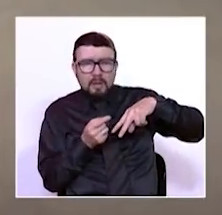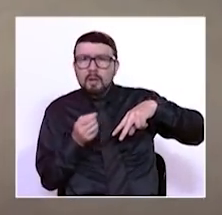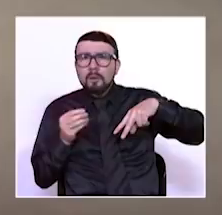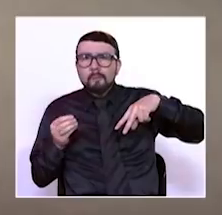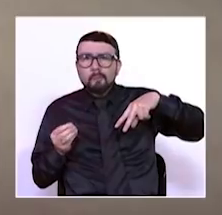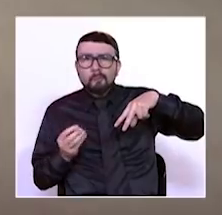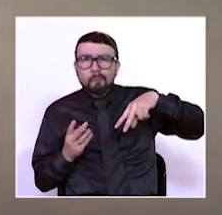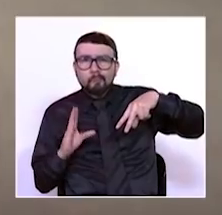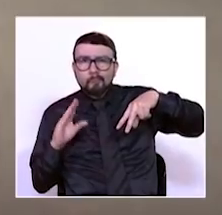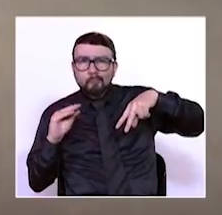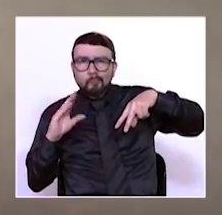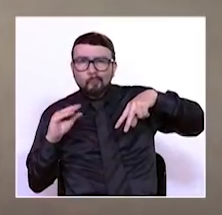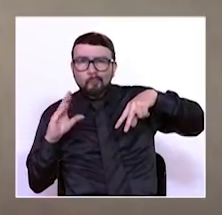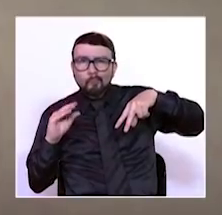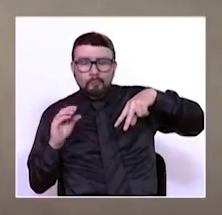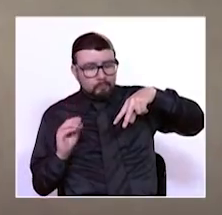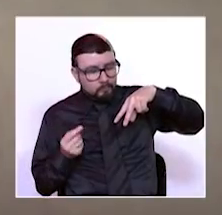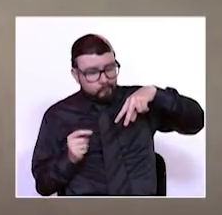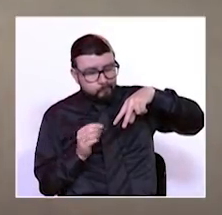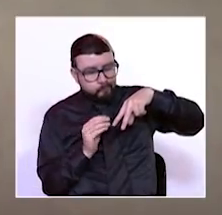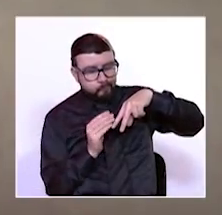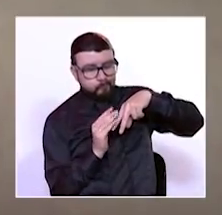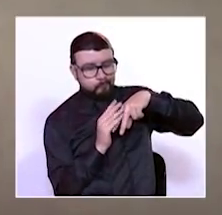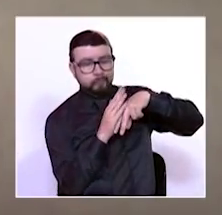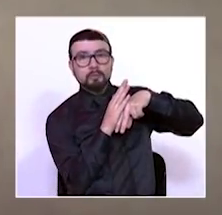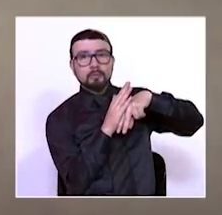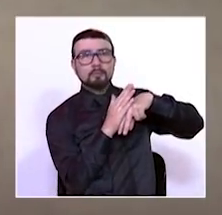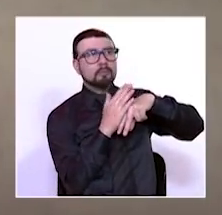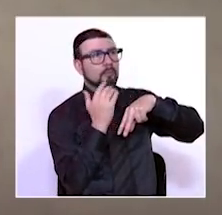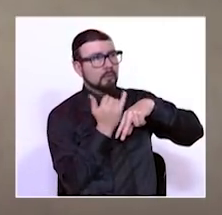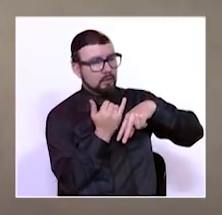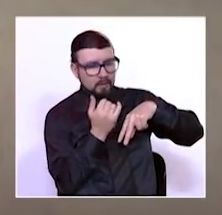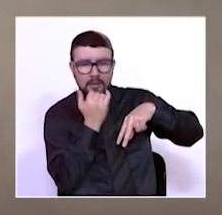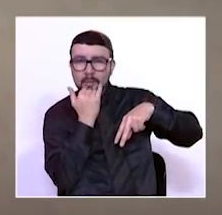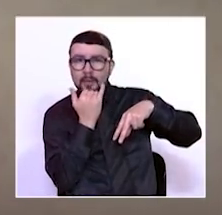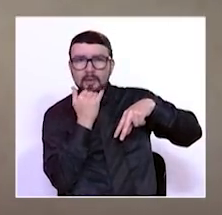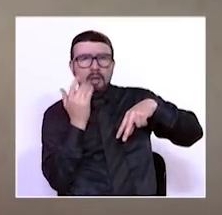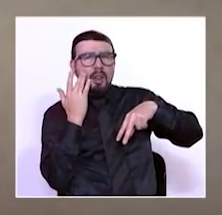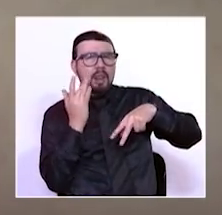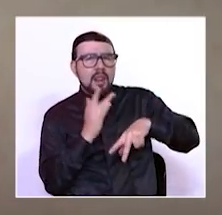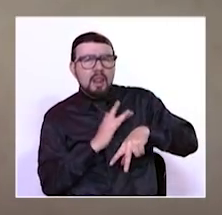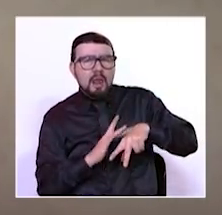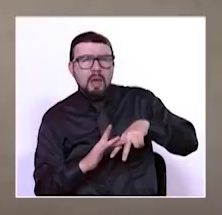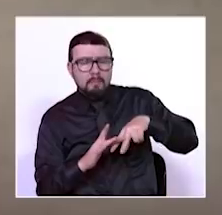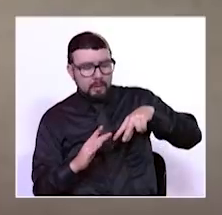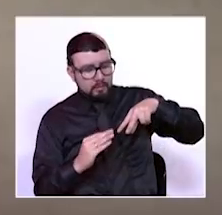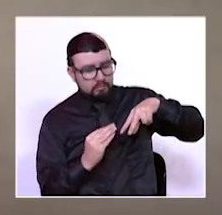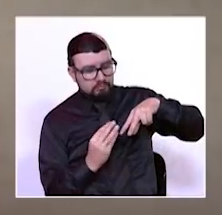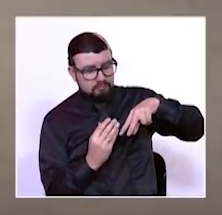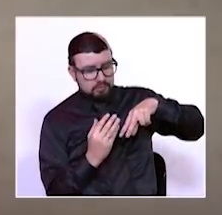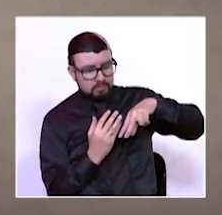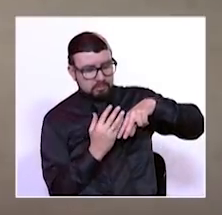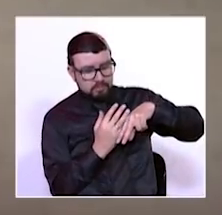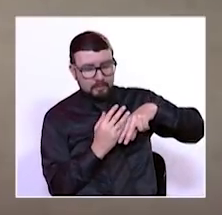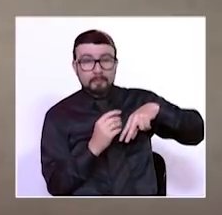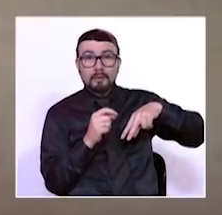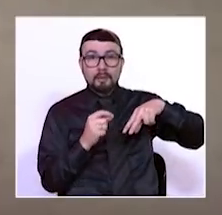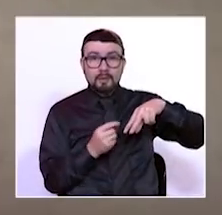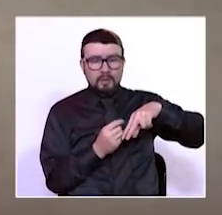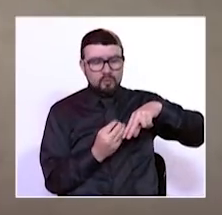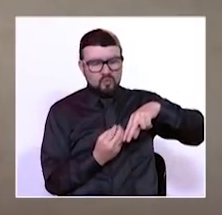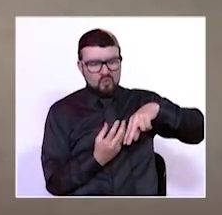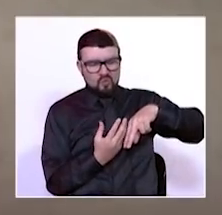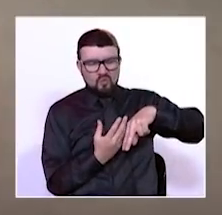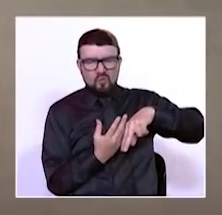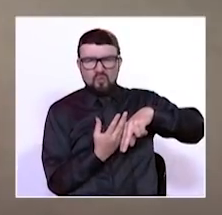microespuma. La microespuma tiene un efecto astringente, es decir, hiere la vena, arde por dentro